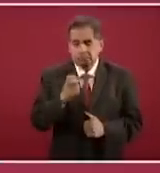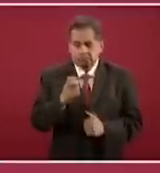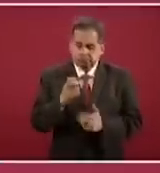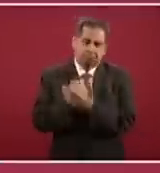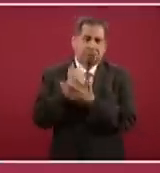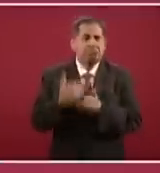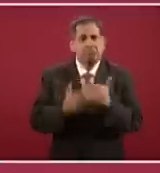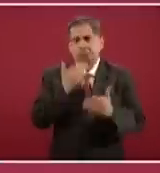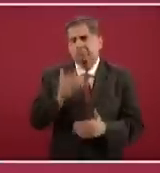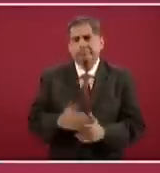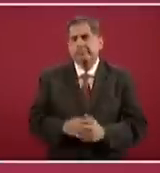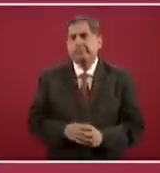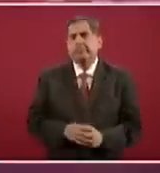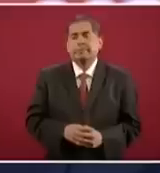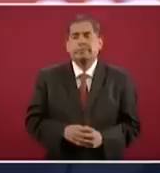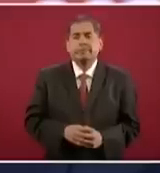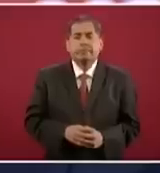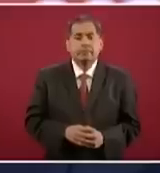logra.